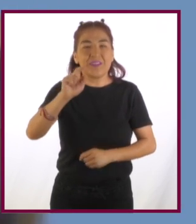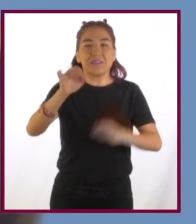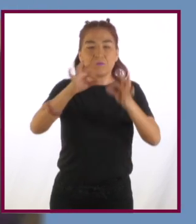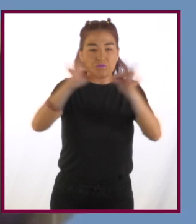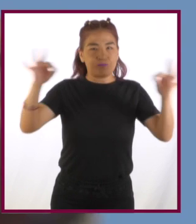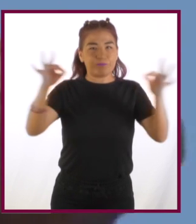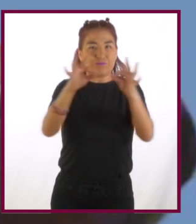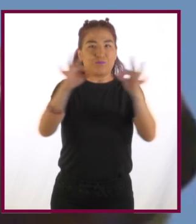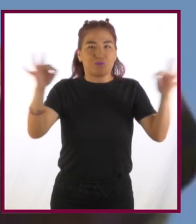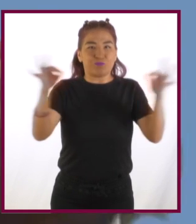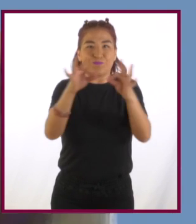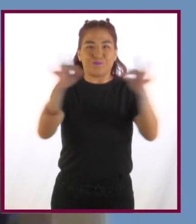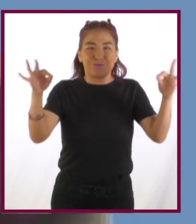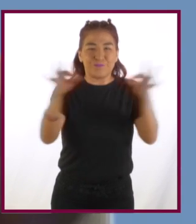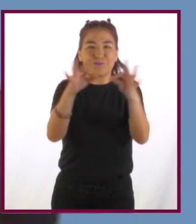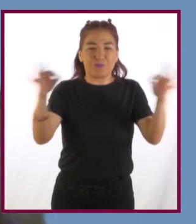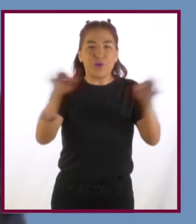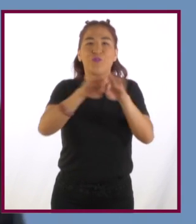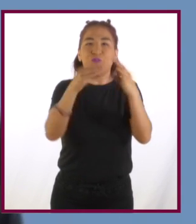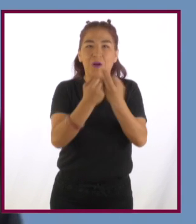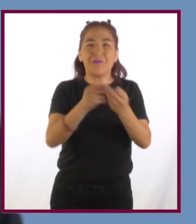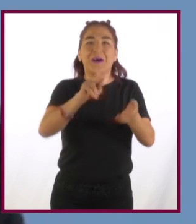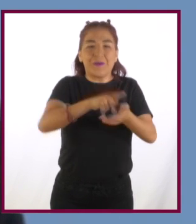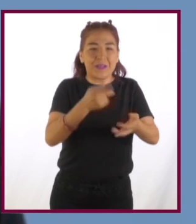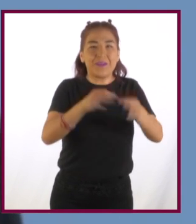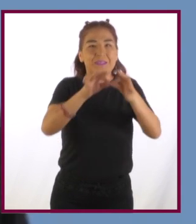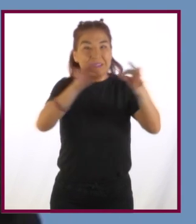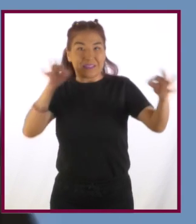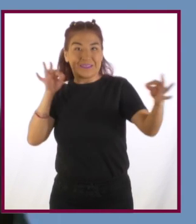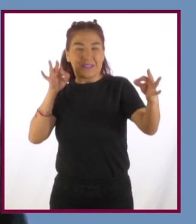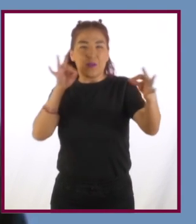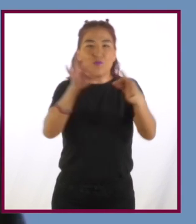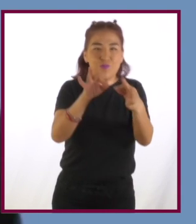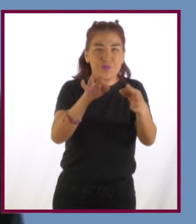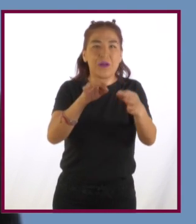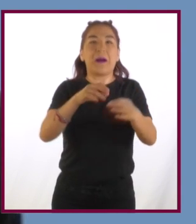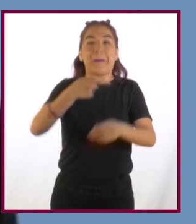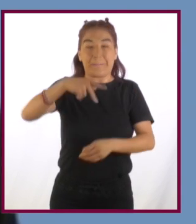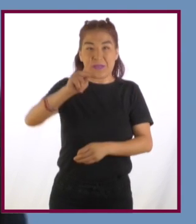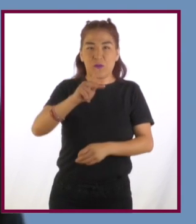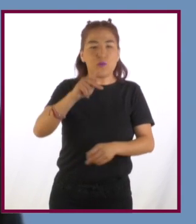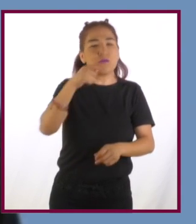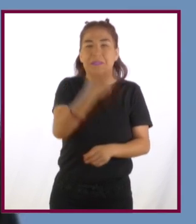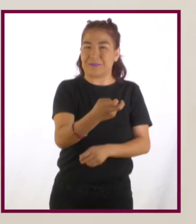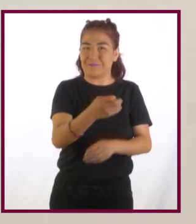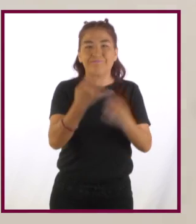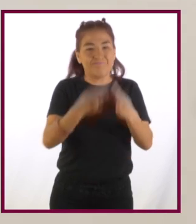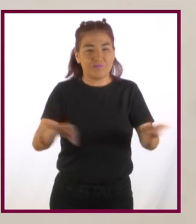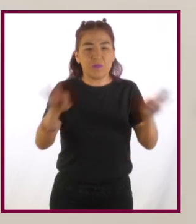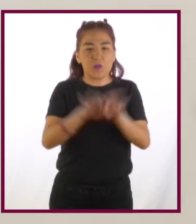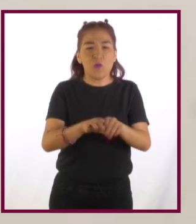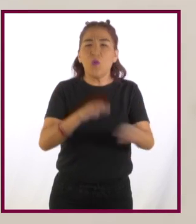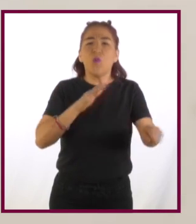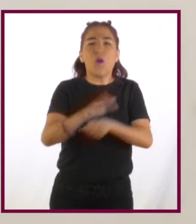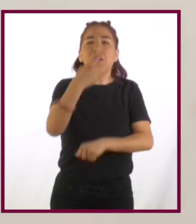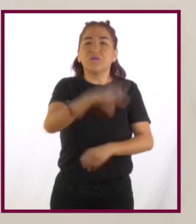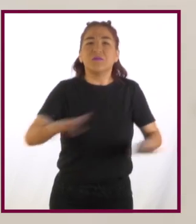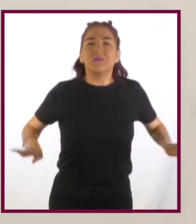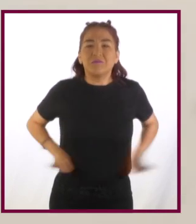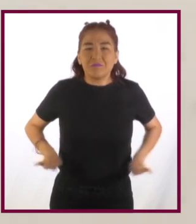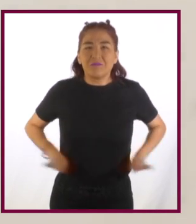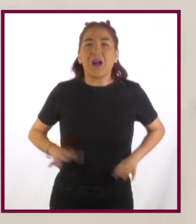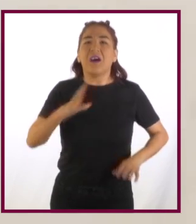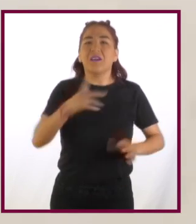estiro, recupera. Esto es un fenómeno elástico. Se pueden establecer fenómenos elásticos de muchas formas y complejidades, pero básicamente es eso.